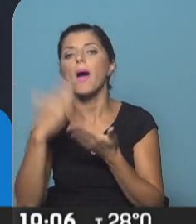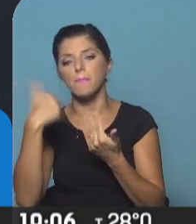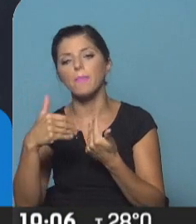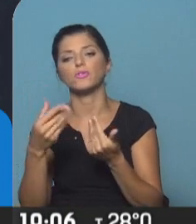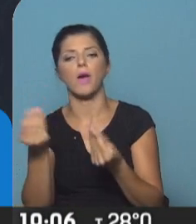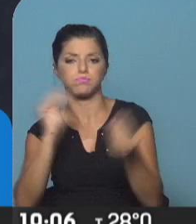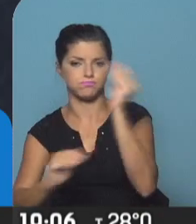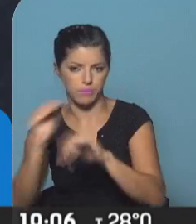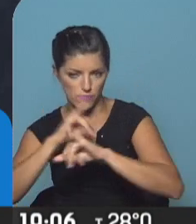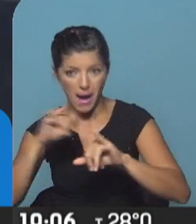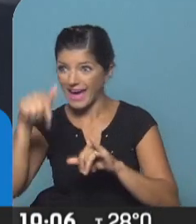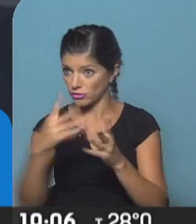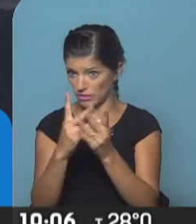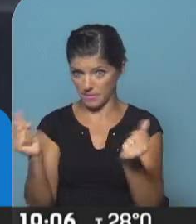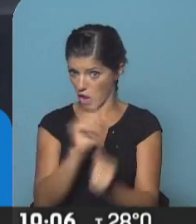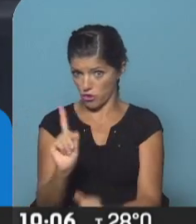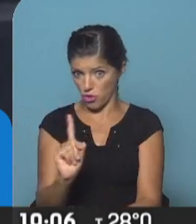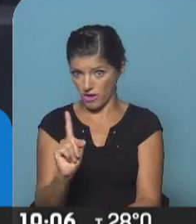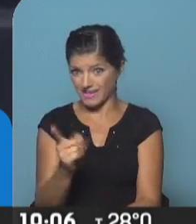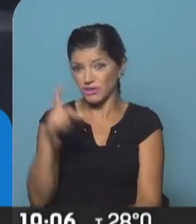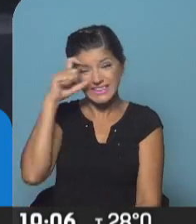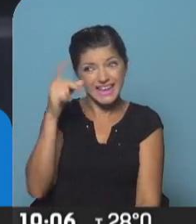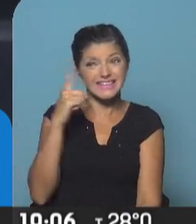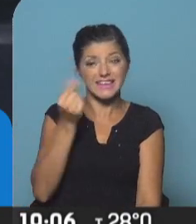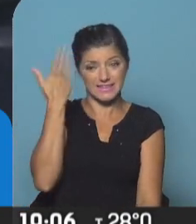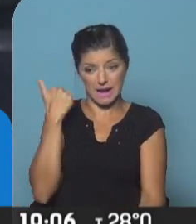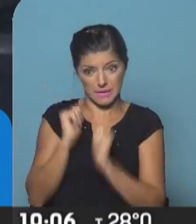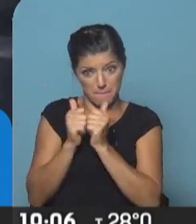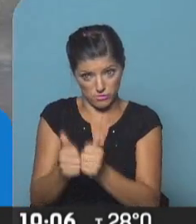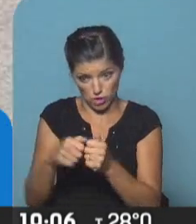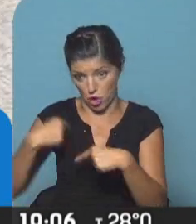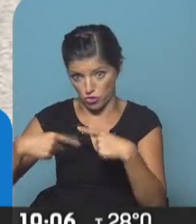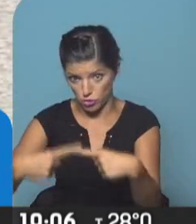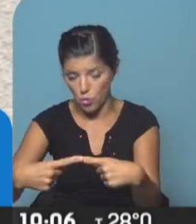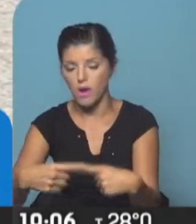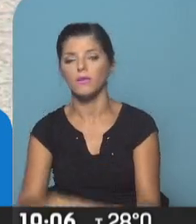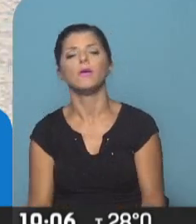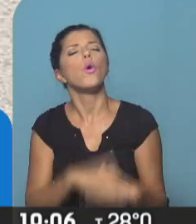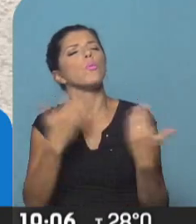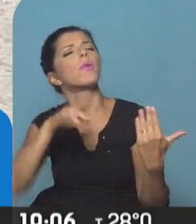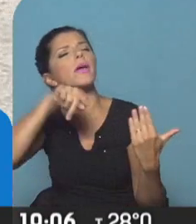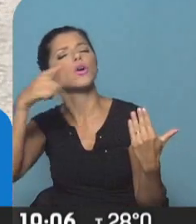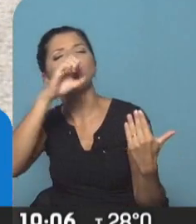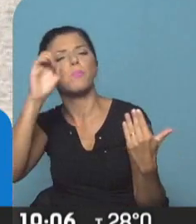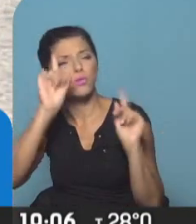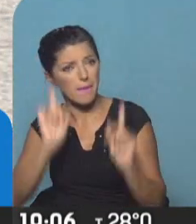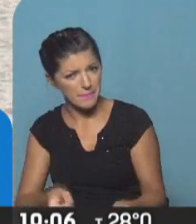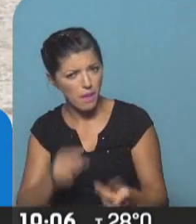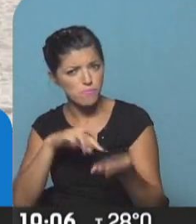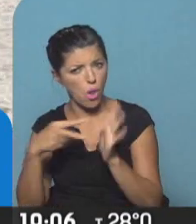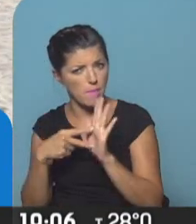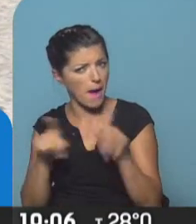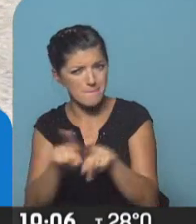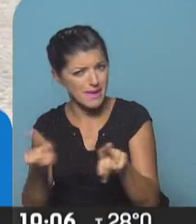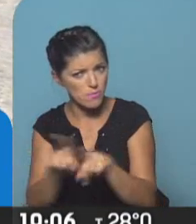ampliando. Esto no termina, esto tiene menos de 10 días y recién empieza. ¿Hay indicios de que puede haber otros clubes también involucrados en la misma red o que la